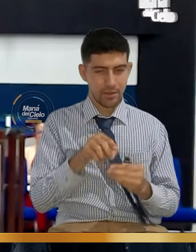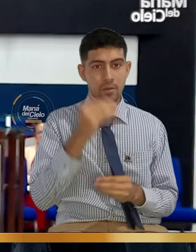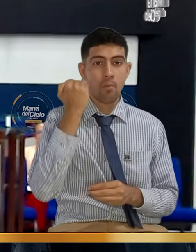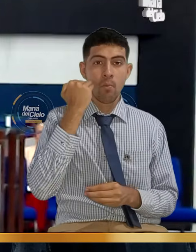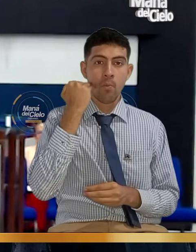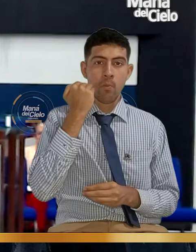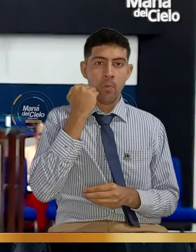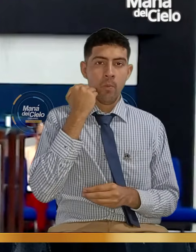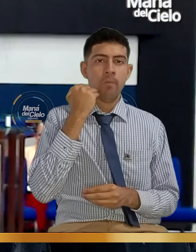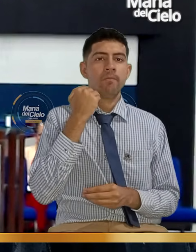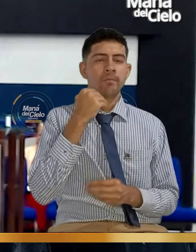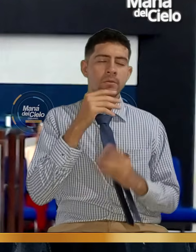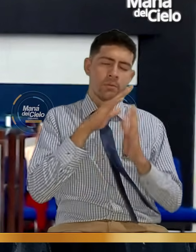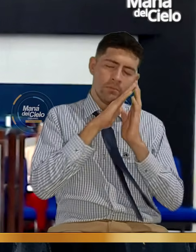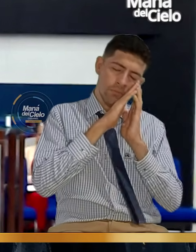la mujer.